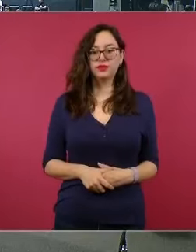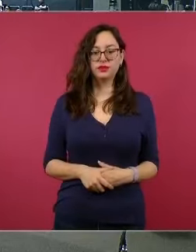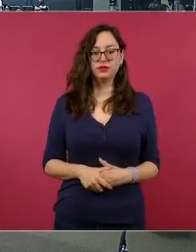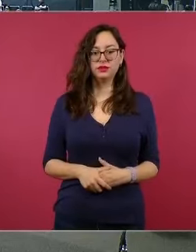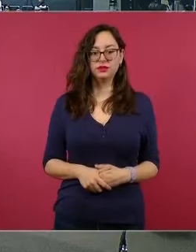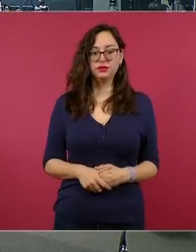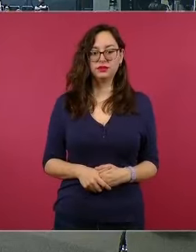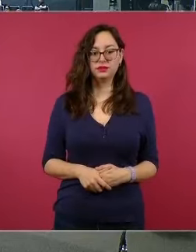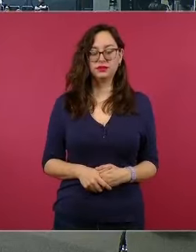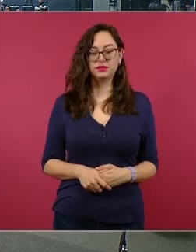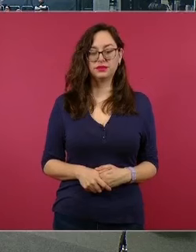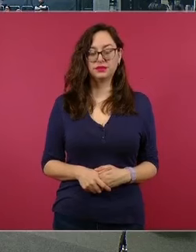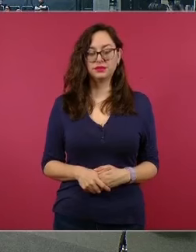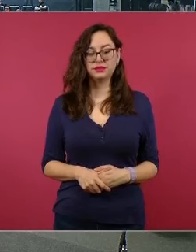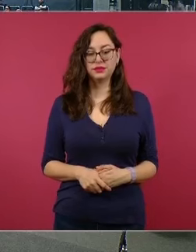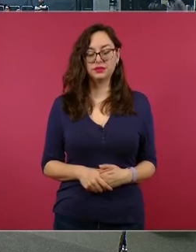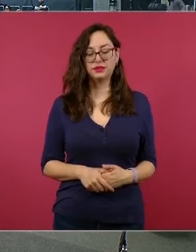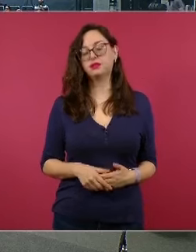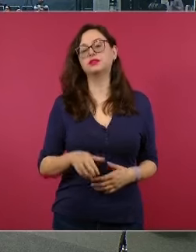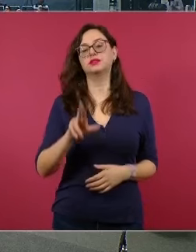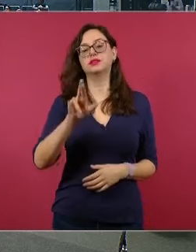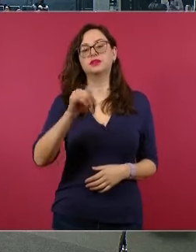reina La